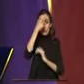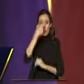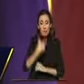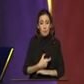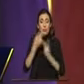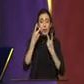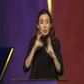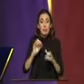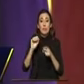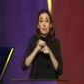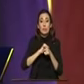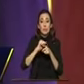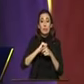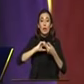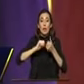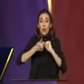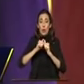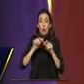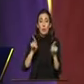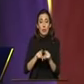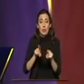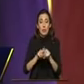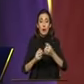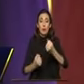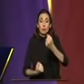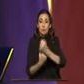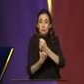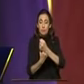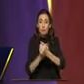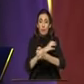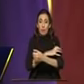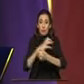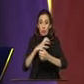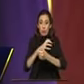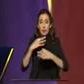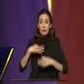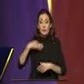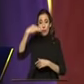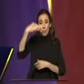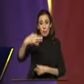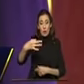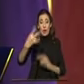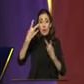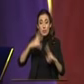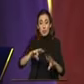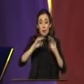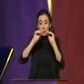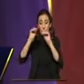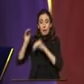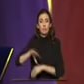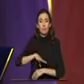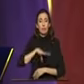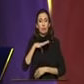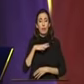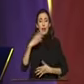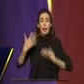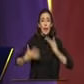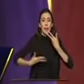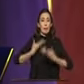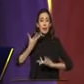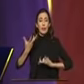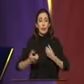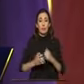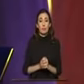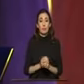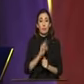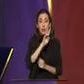la práctica deportiva que fortalece la voluntad y educa el espíritu. Contamos